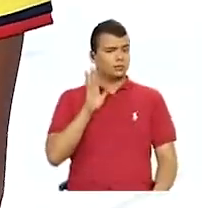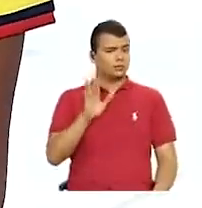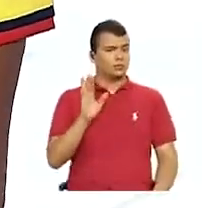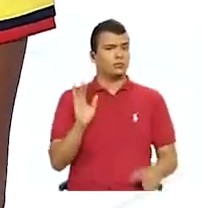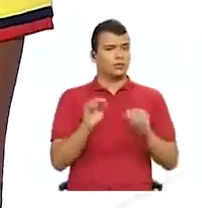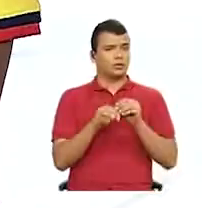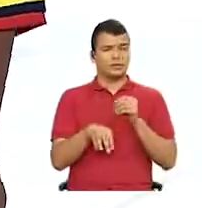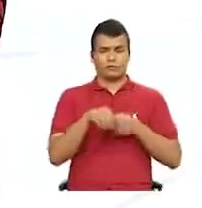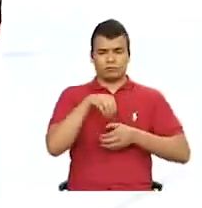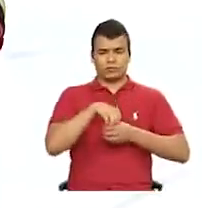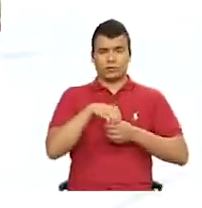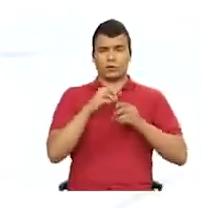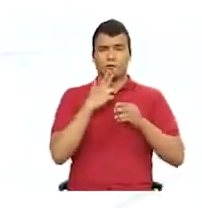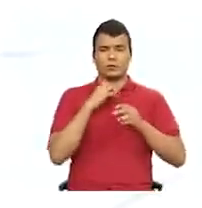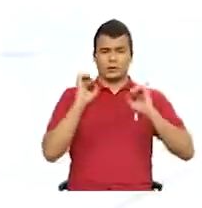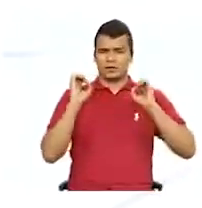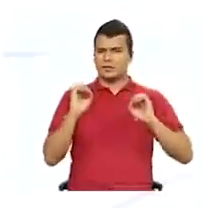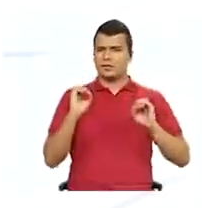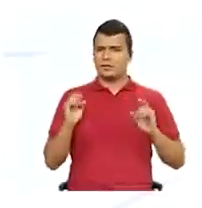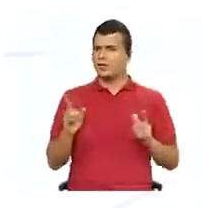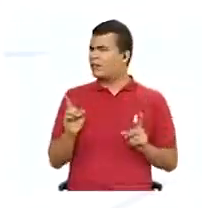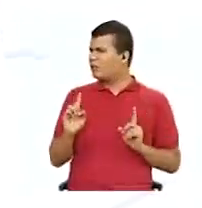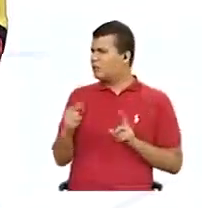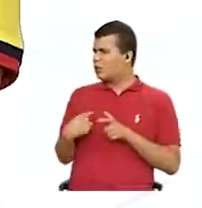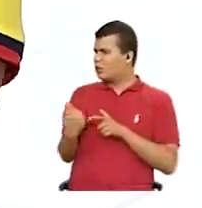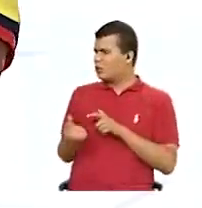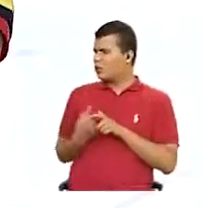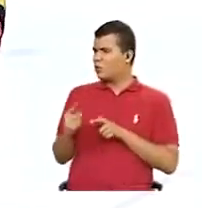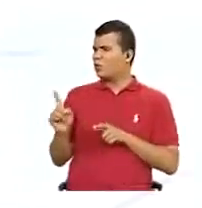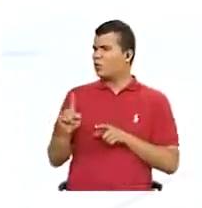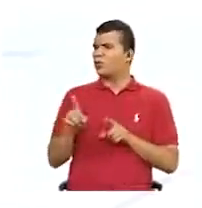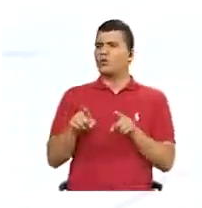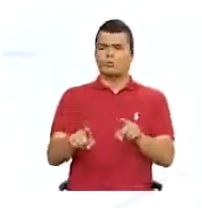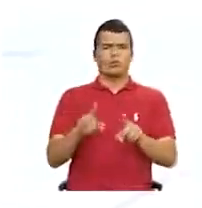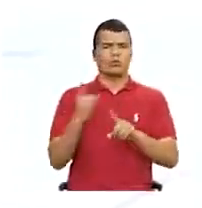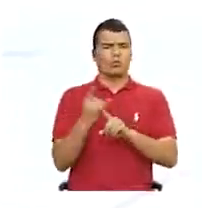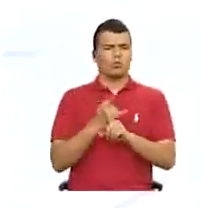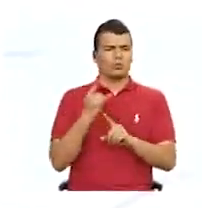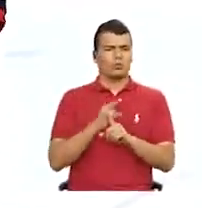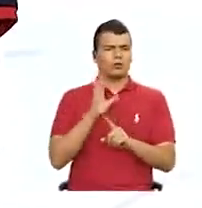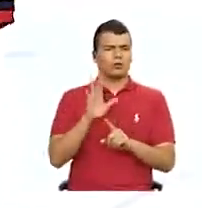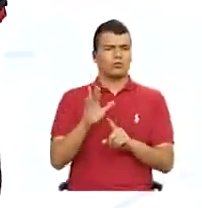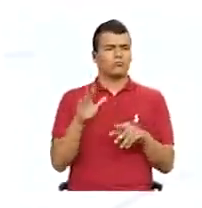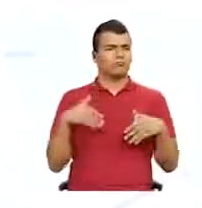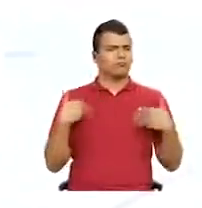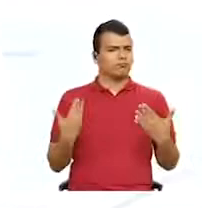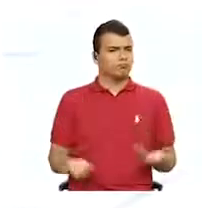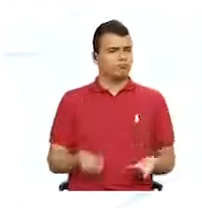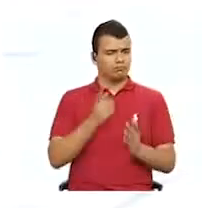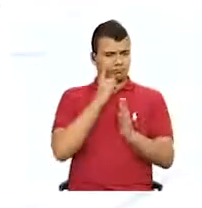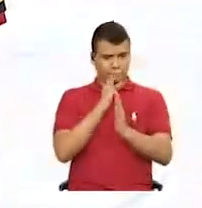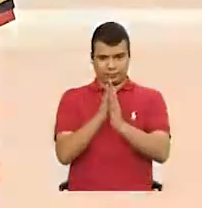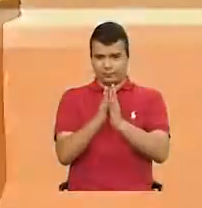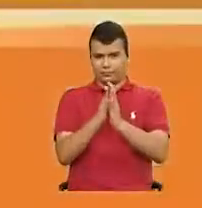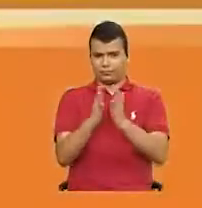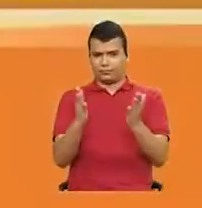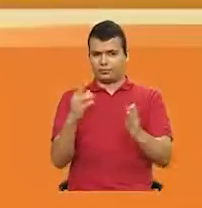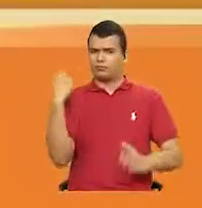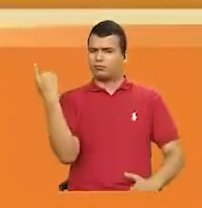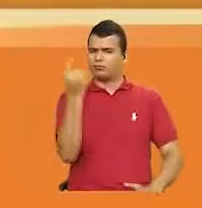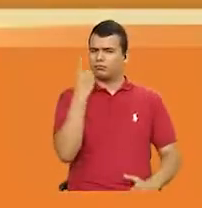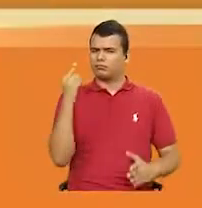tienen cero azúcar, ¿no? Porque mucha gente cambia el jugo por este tipo de aguas saborizadas. ¿Qué podemos también decir frente a esta